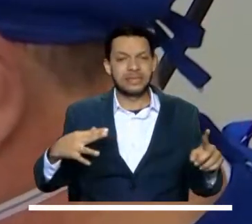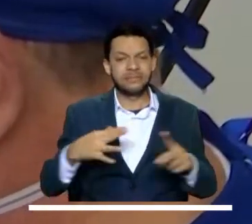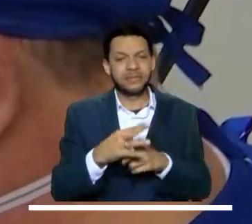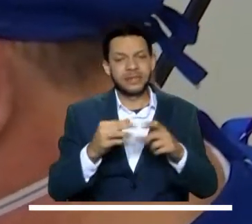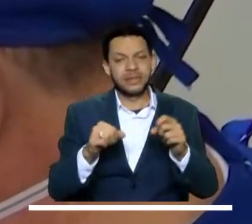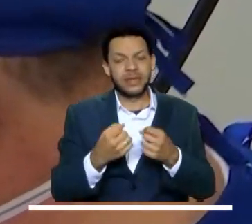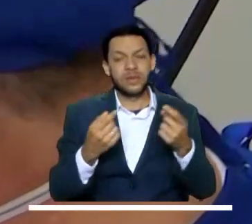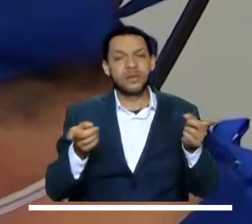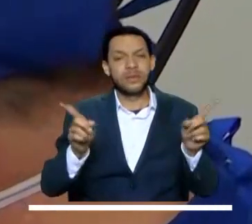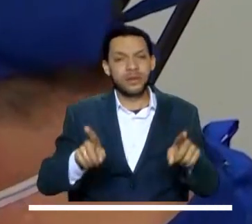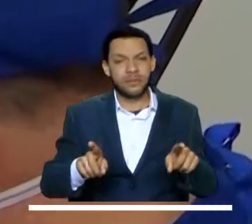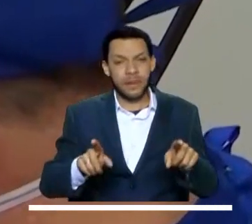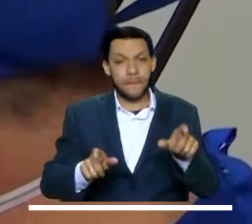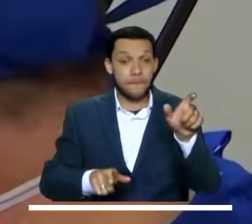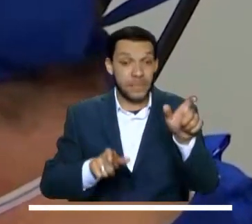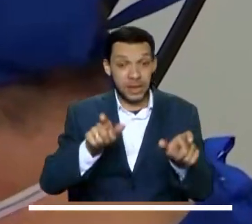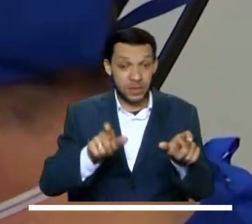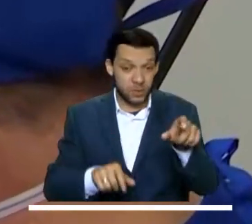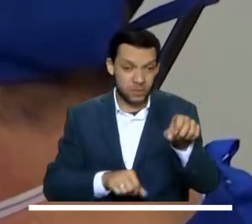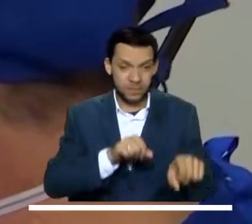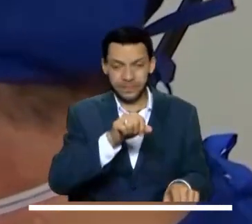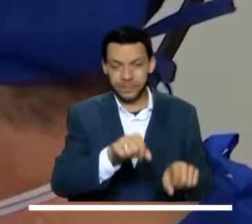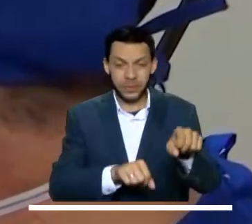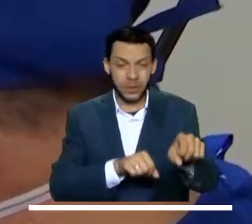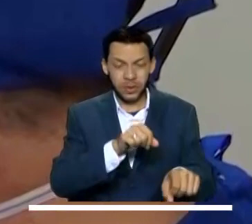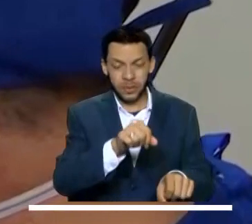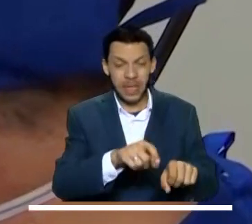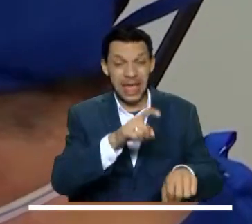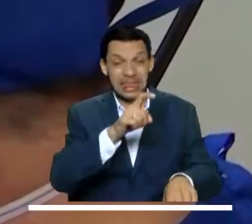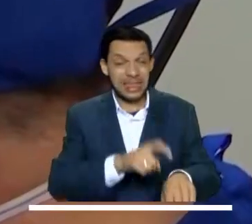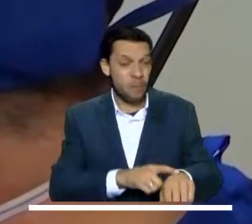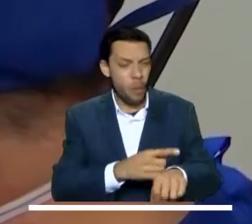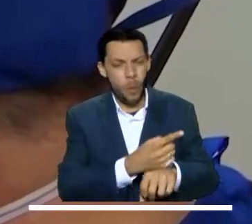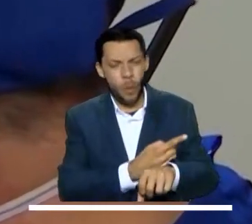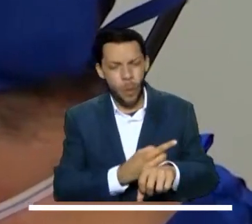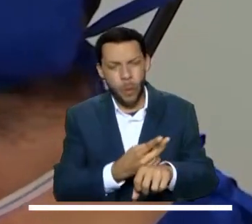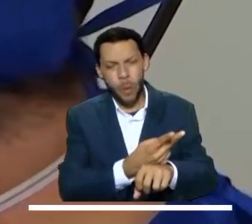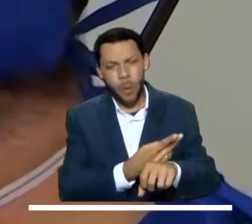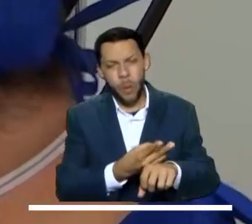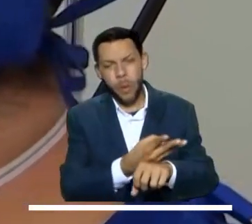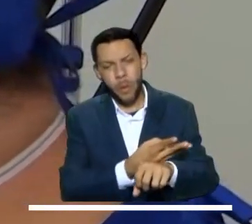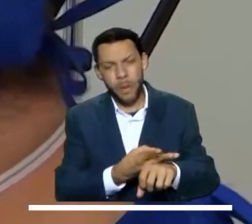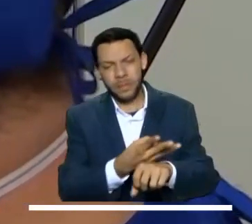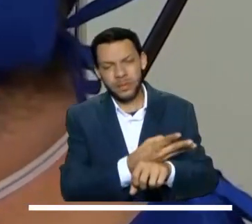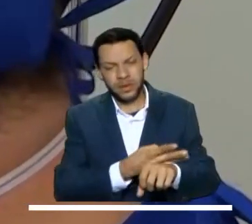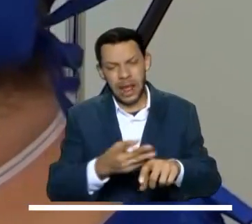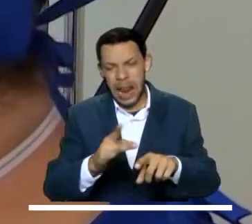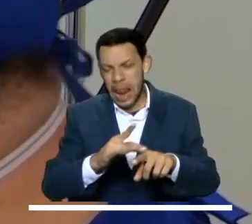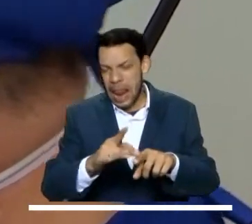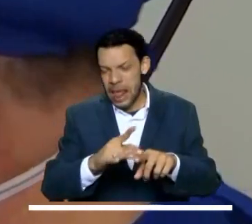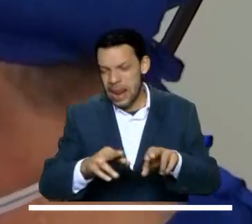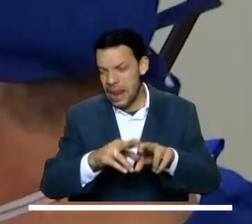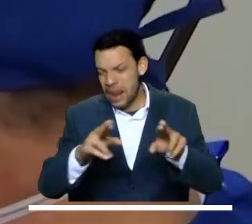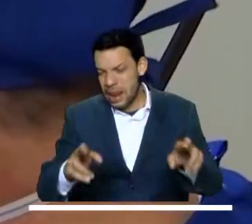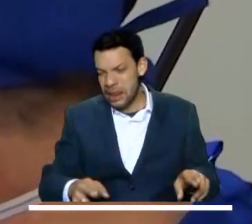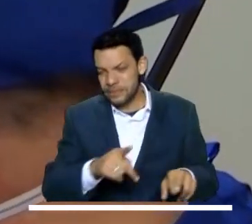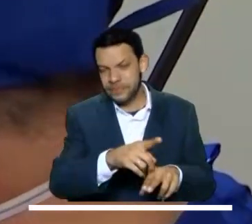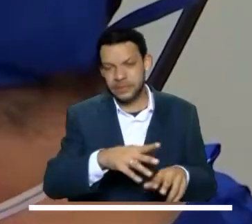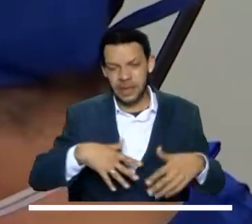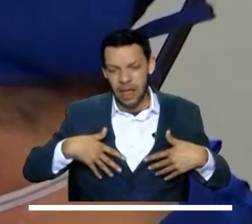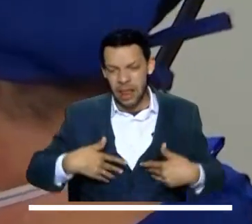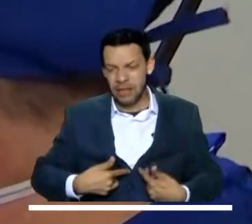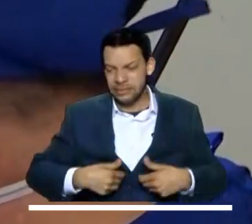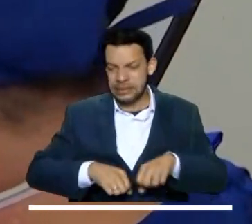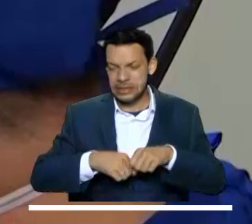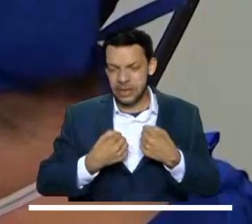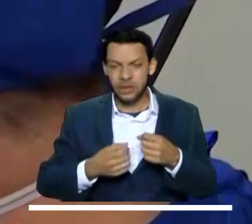en bicicleta por periodos muy largos, los que montan a caballo, los conductores de taxis suelen sufrir muchas enfermedades hemorroidales por estar mucho tiempo